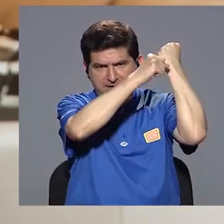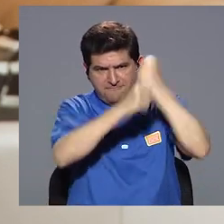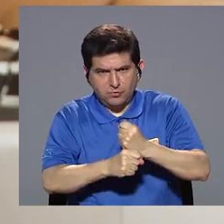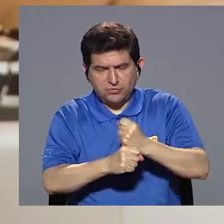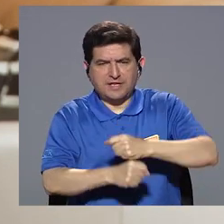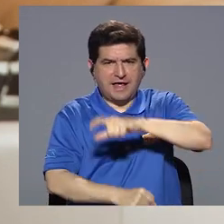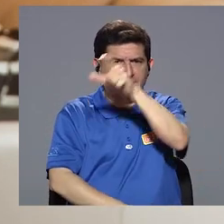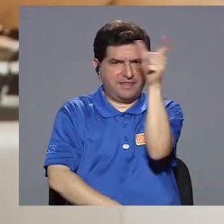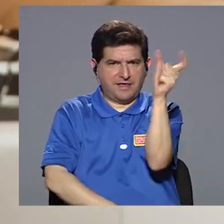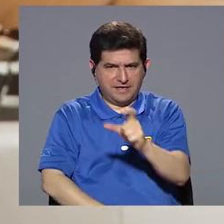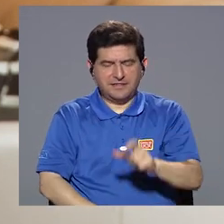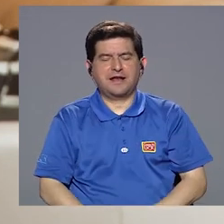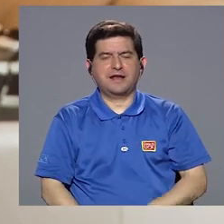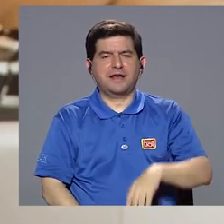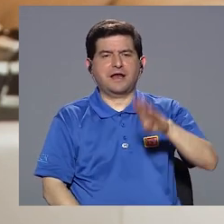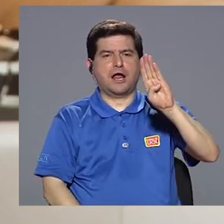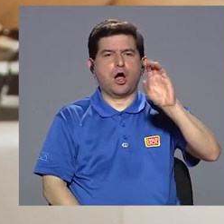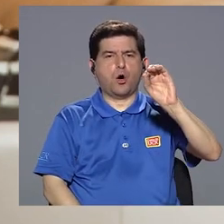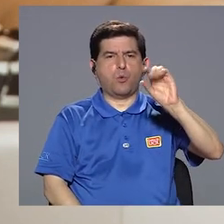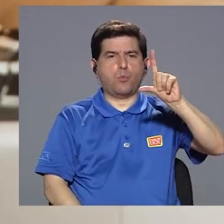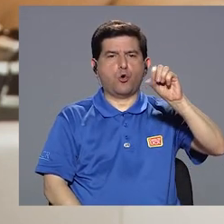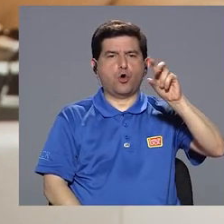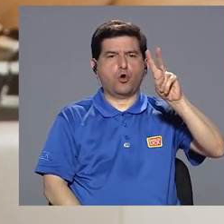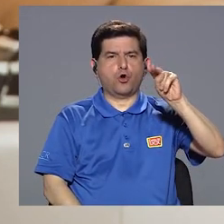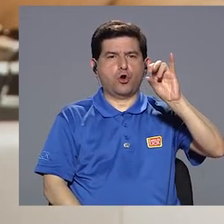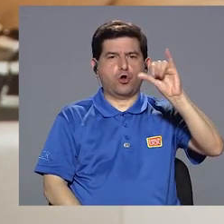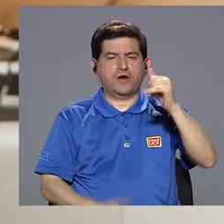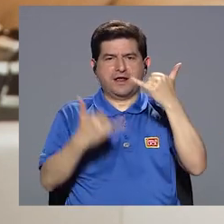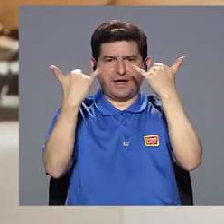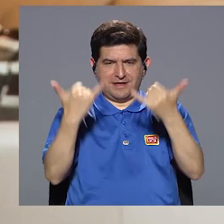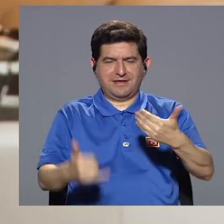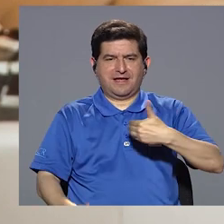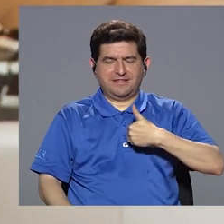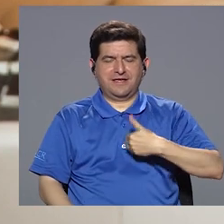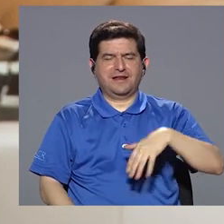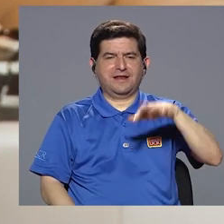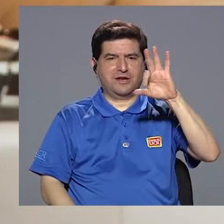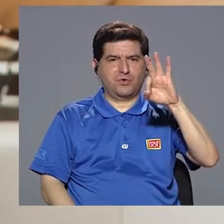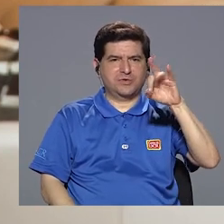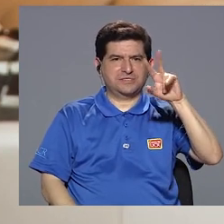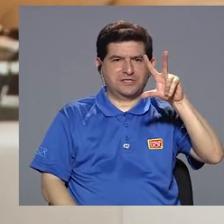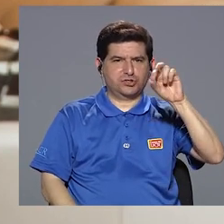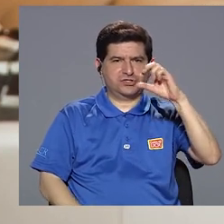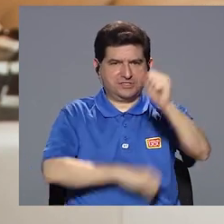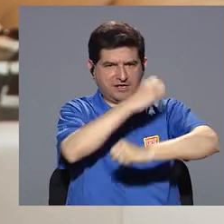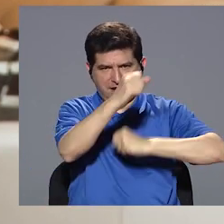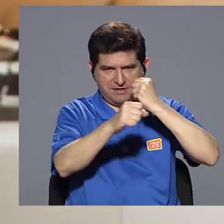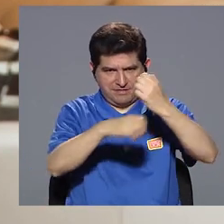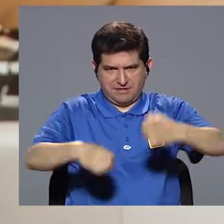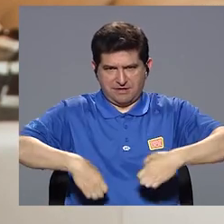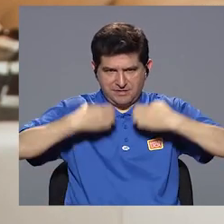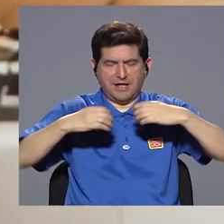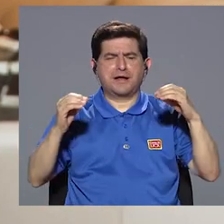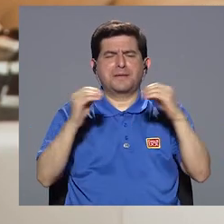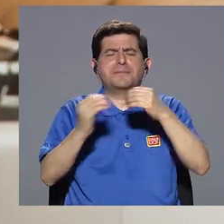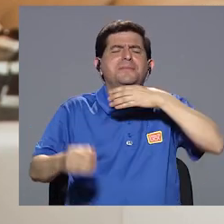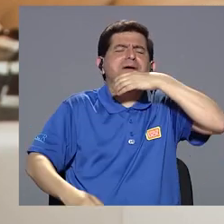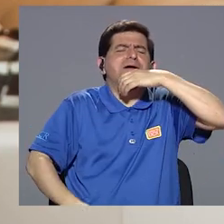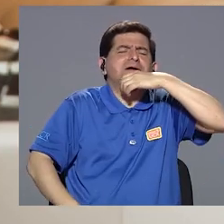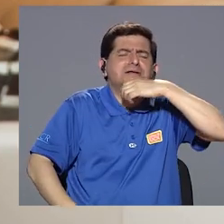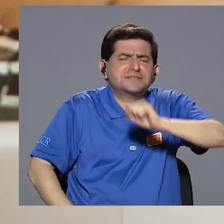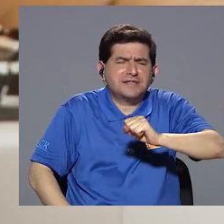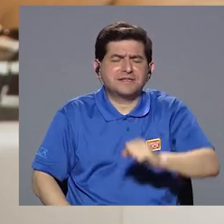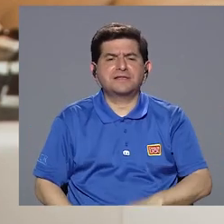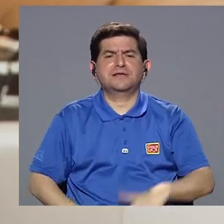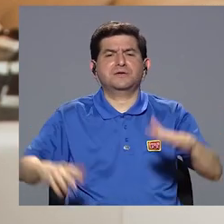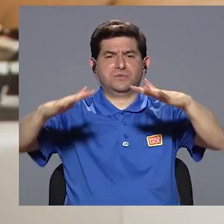de ellas fundada en italia en bolonia que tiene ya 930 años y